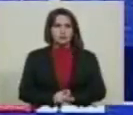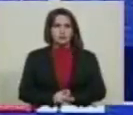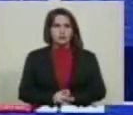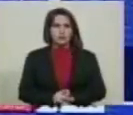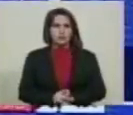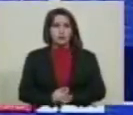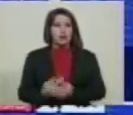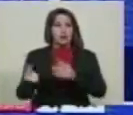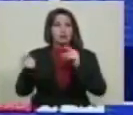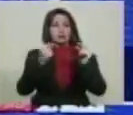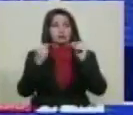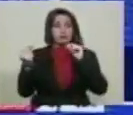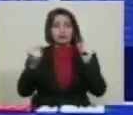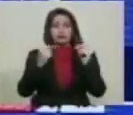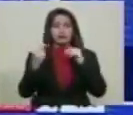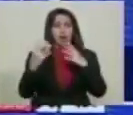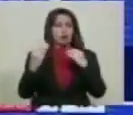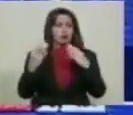con mucha gente